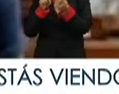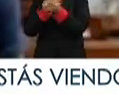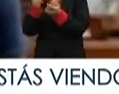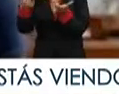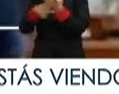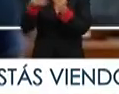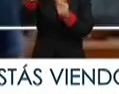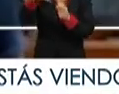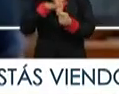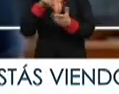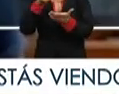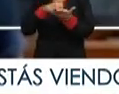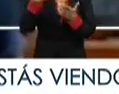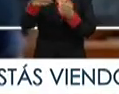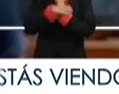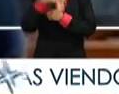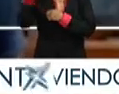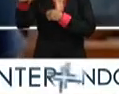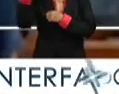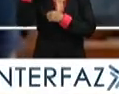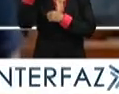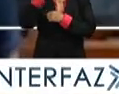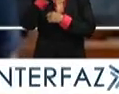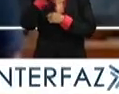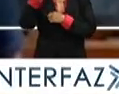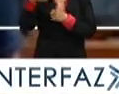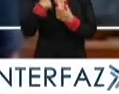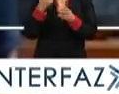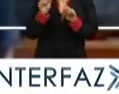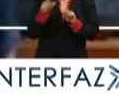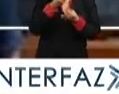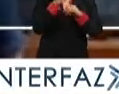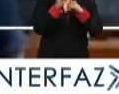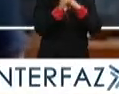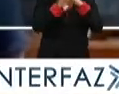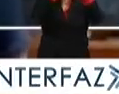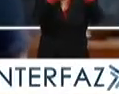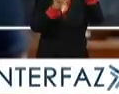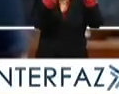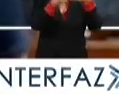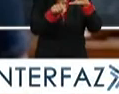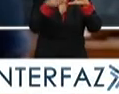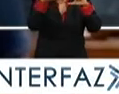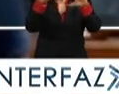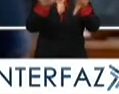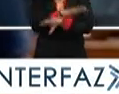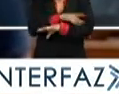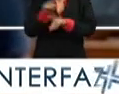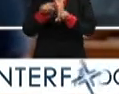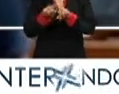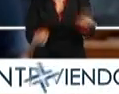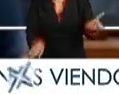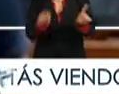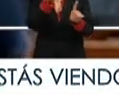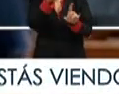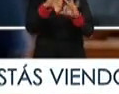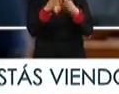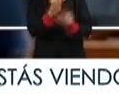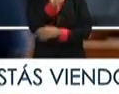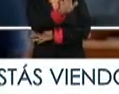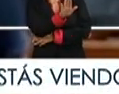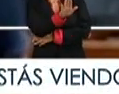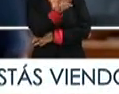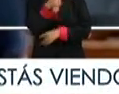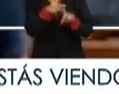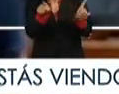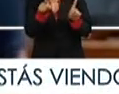las cosas, cómo es la educación allá. A pesar de que estamos en el mismo país, cambian y hay diferentes formas,